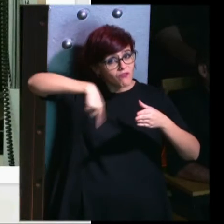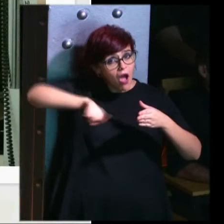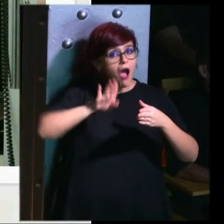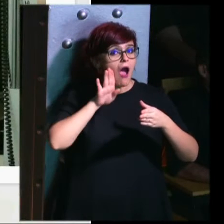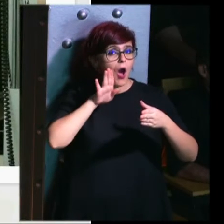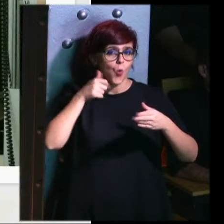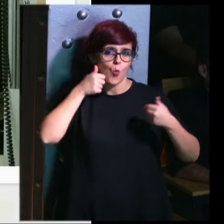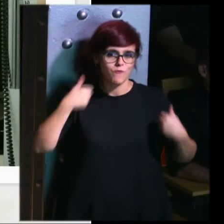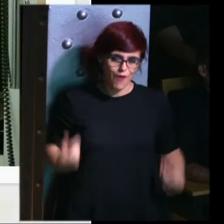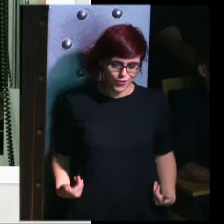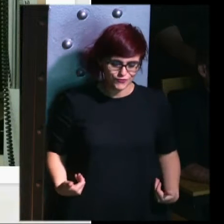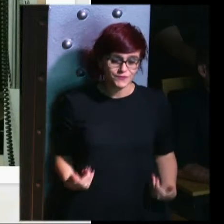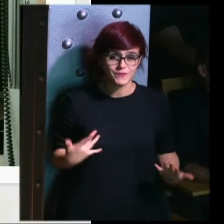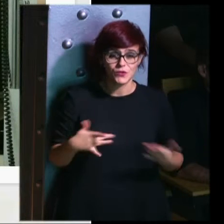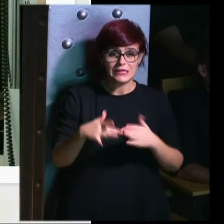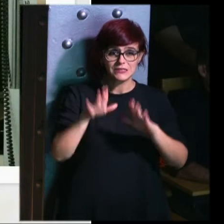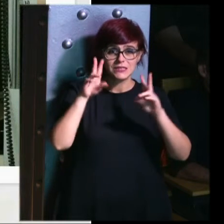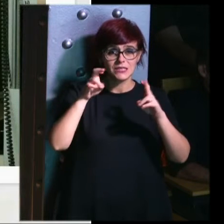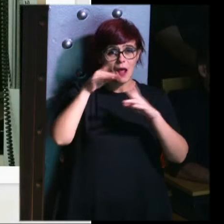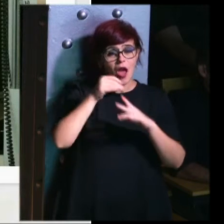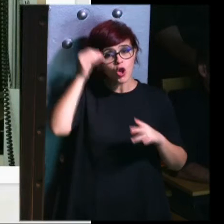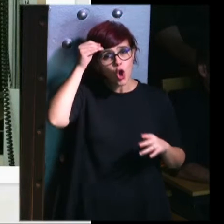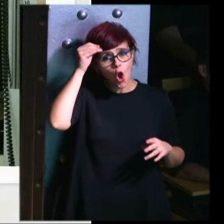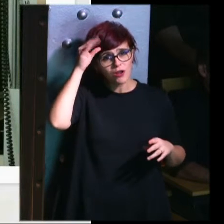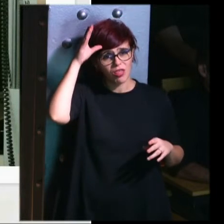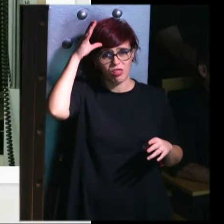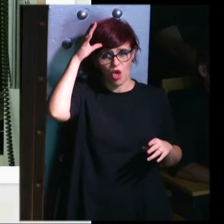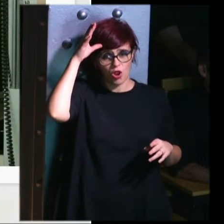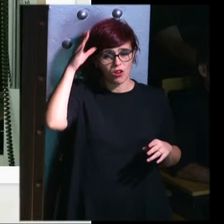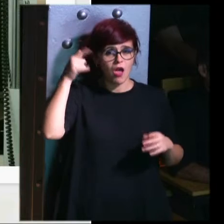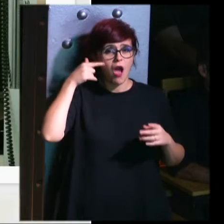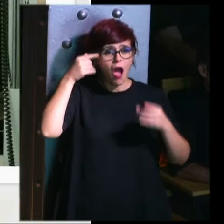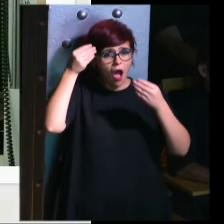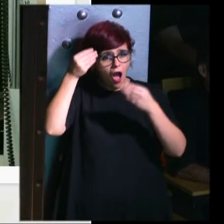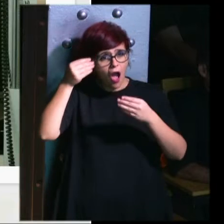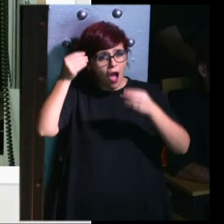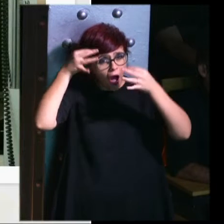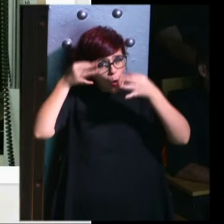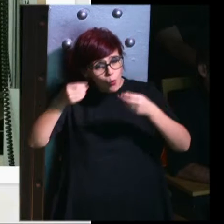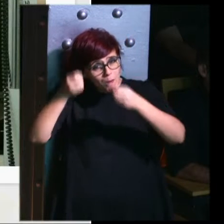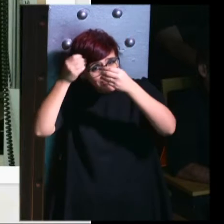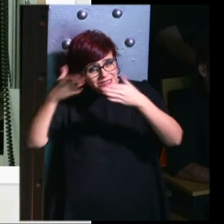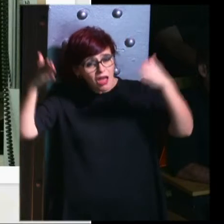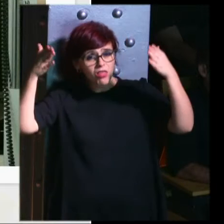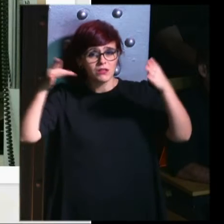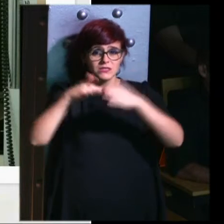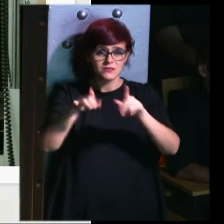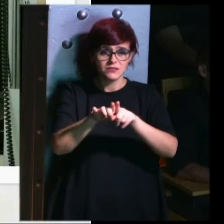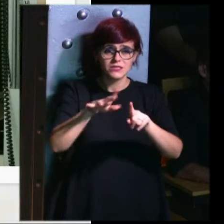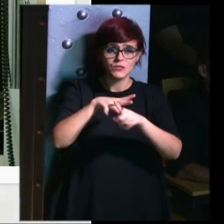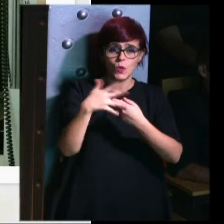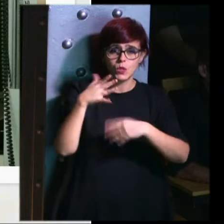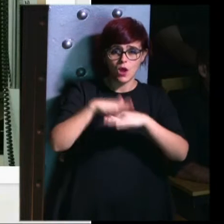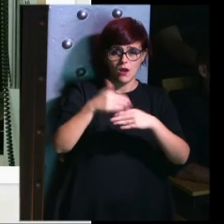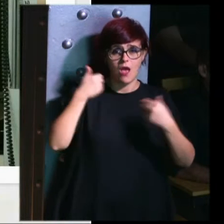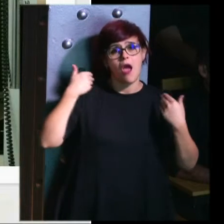Y lo último, para terminar, la cognición aumentada. Esto también es Internet 3D, esto está sucediendo ahora mismo. Son parapléjicos que